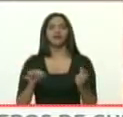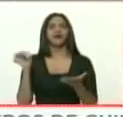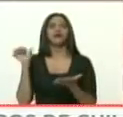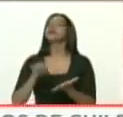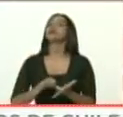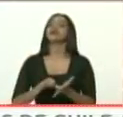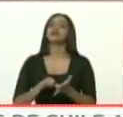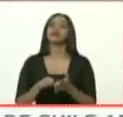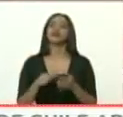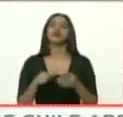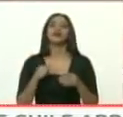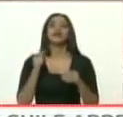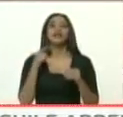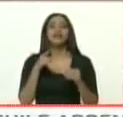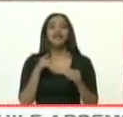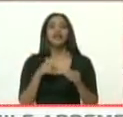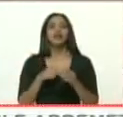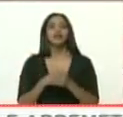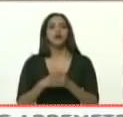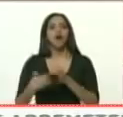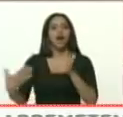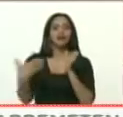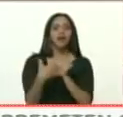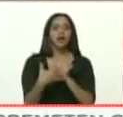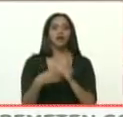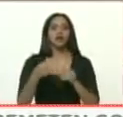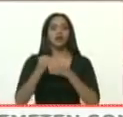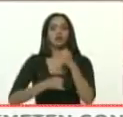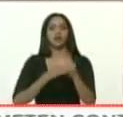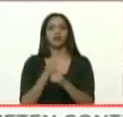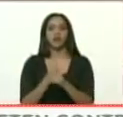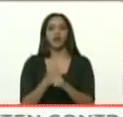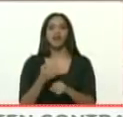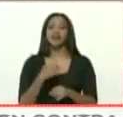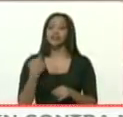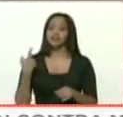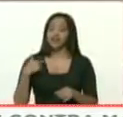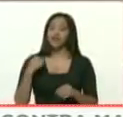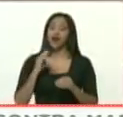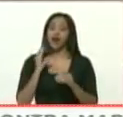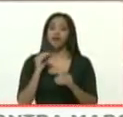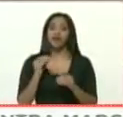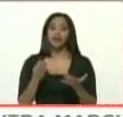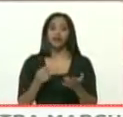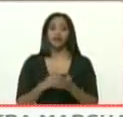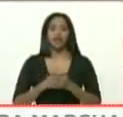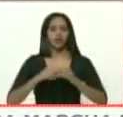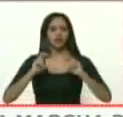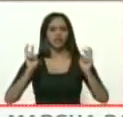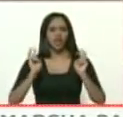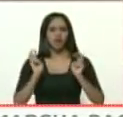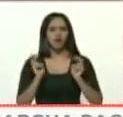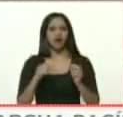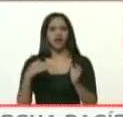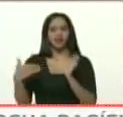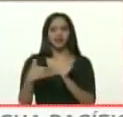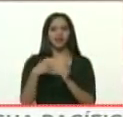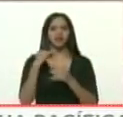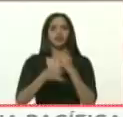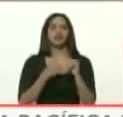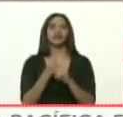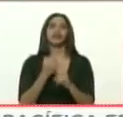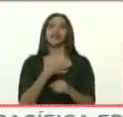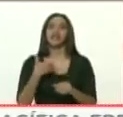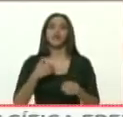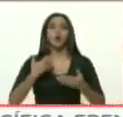esos ataques desde el punto de vista internacional. Queremos, hablando de estos temas, de los ataques internacionales, queremos compartir,